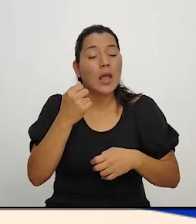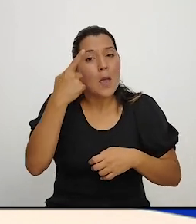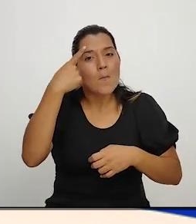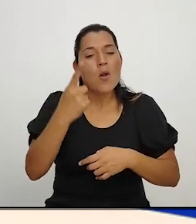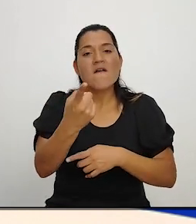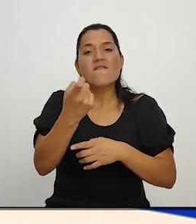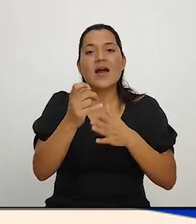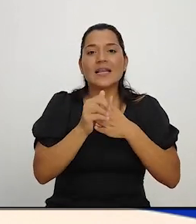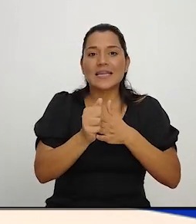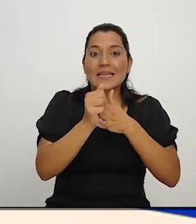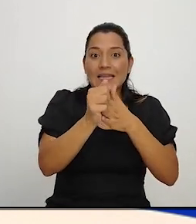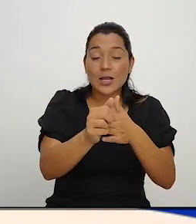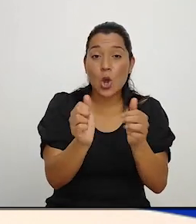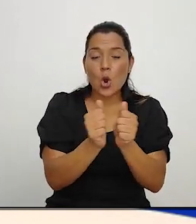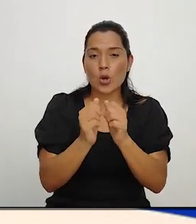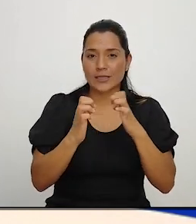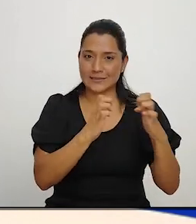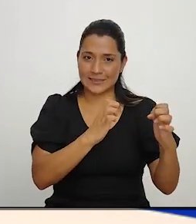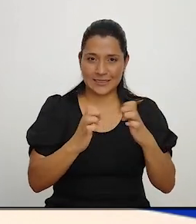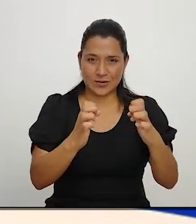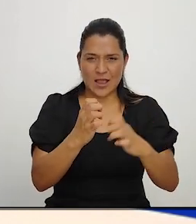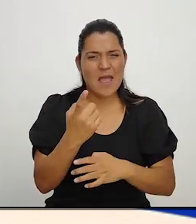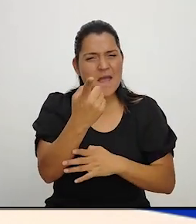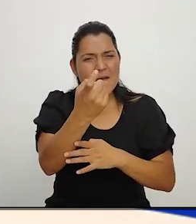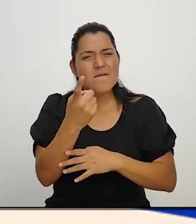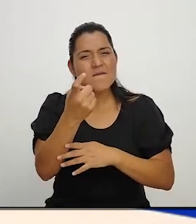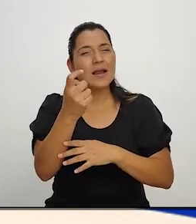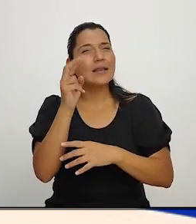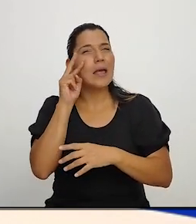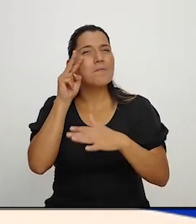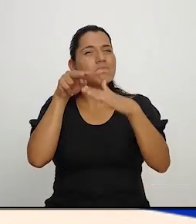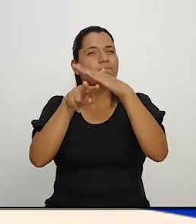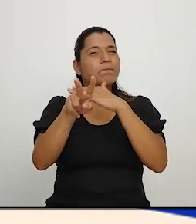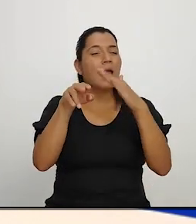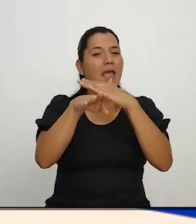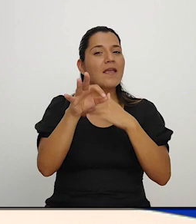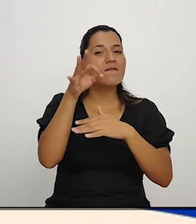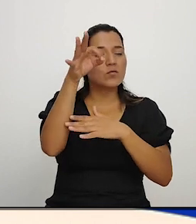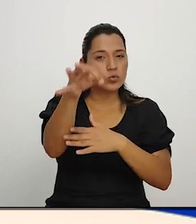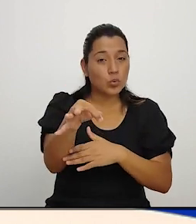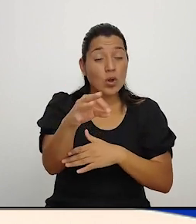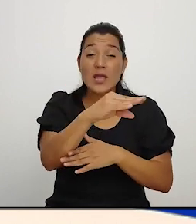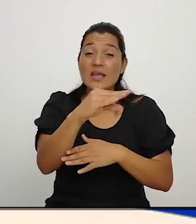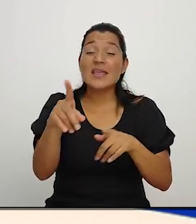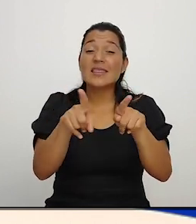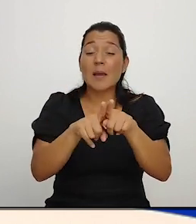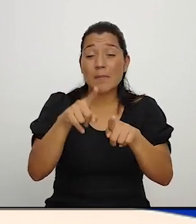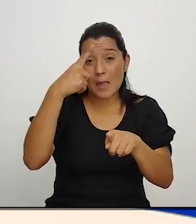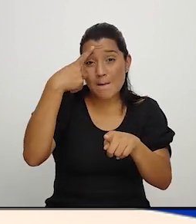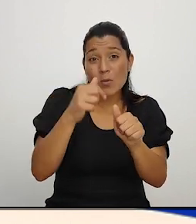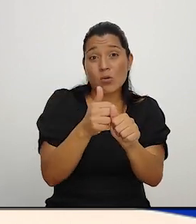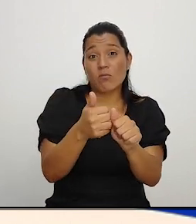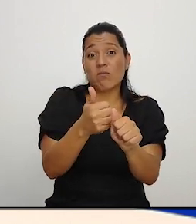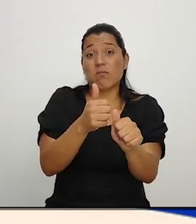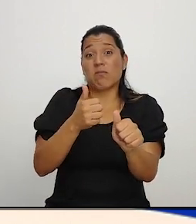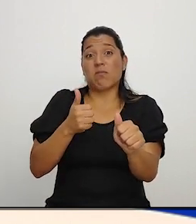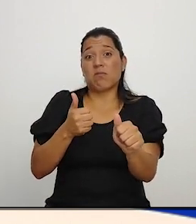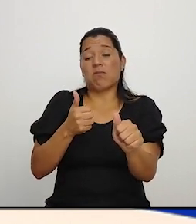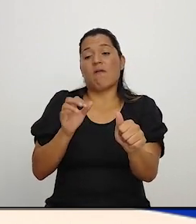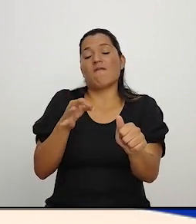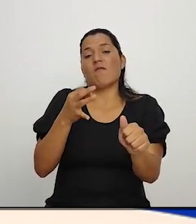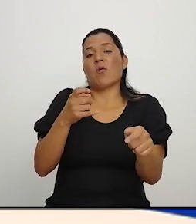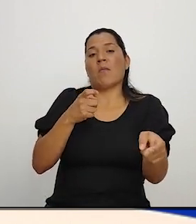Liderazgo estratégico falta de visión de futuro y por una rezagada y desfasada gestión